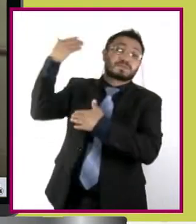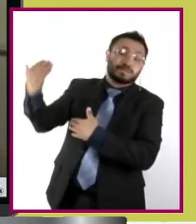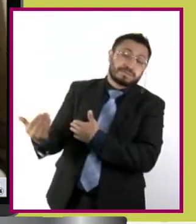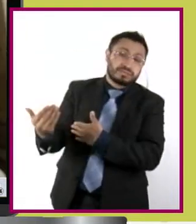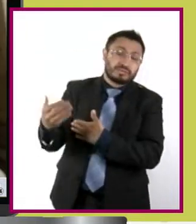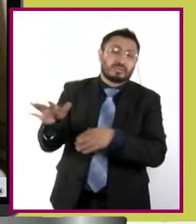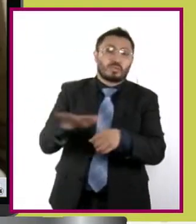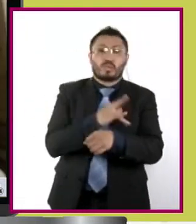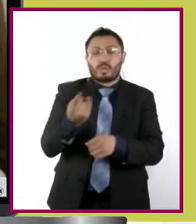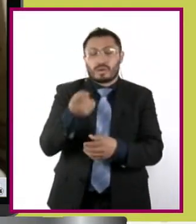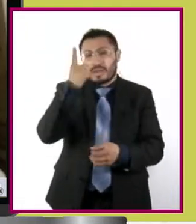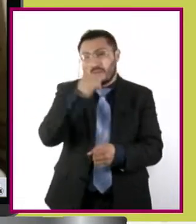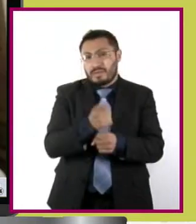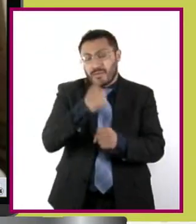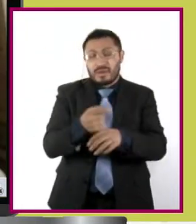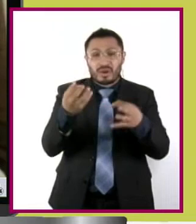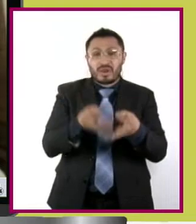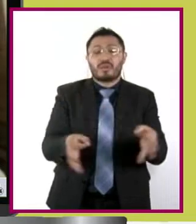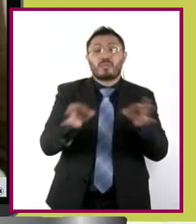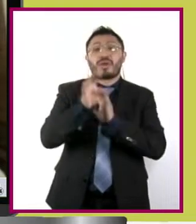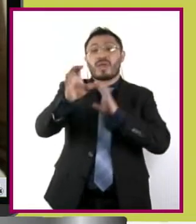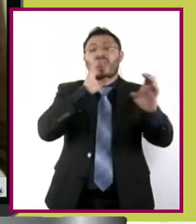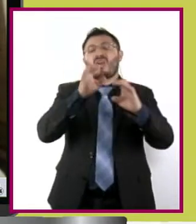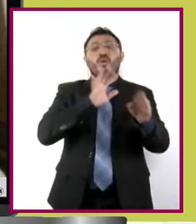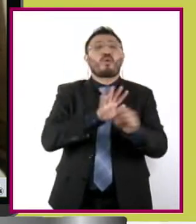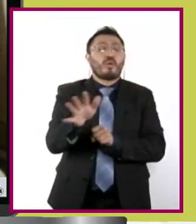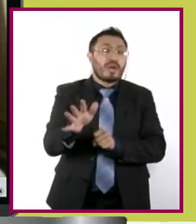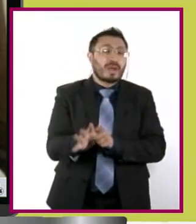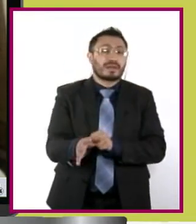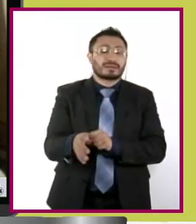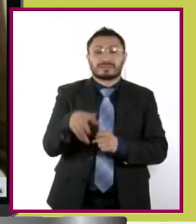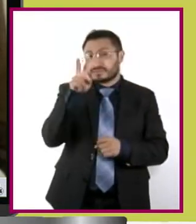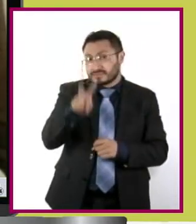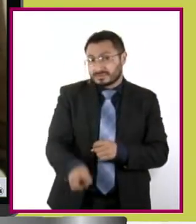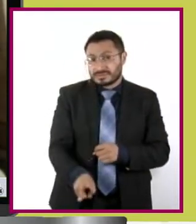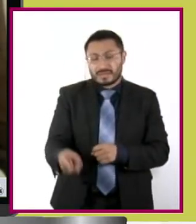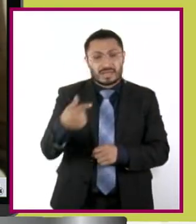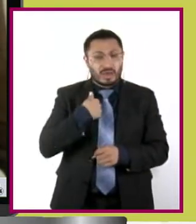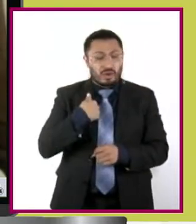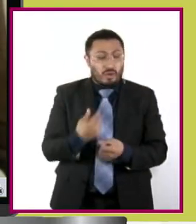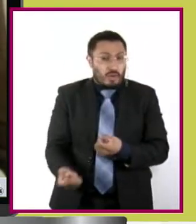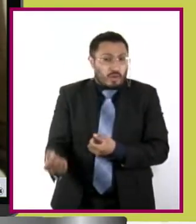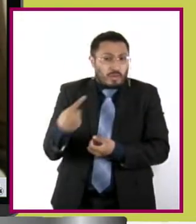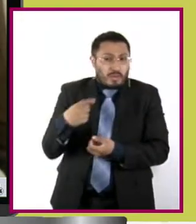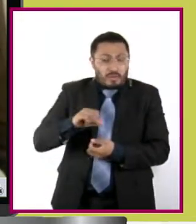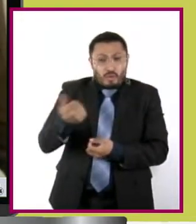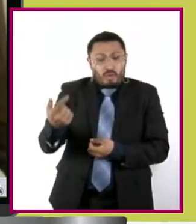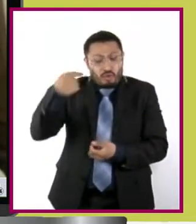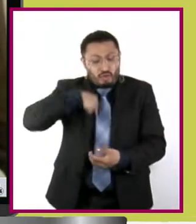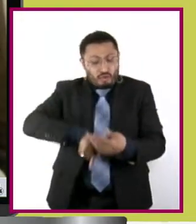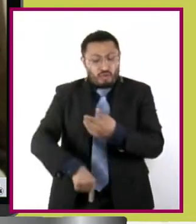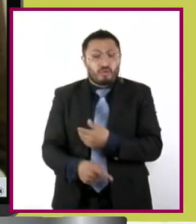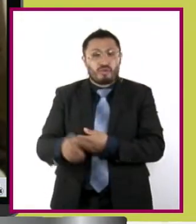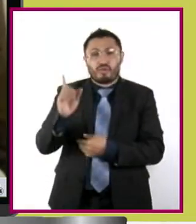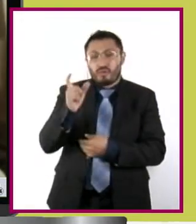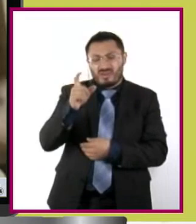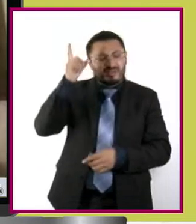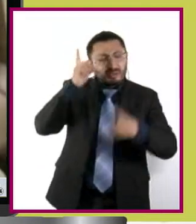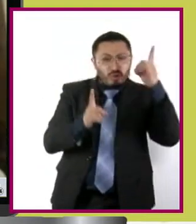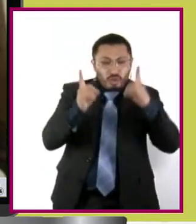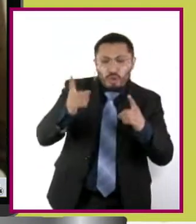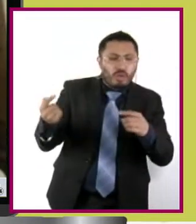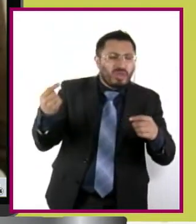primer elemento de comunicación que establecemos es literalmente con mi otro yo, con el que nos habita cuando tenemos dudas,